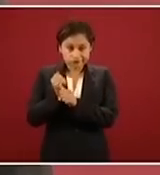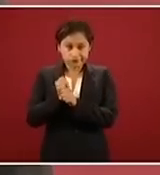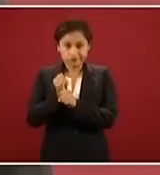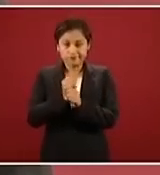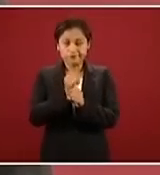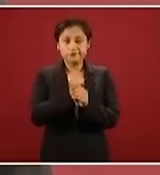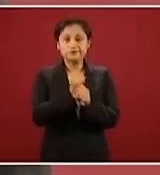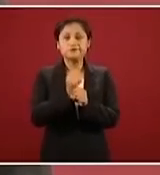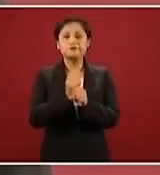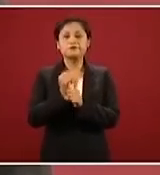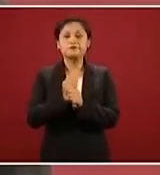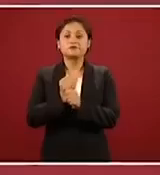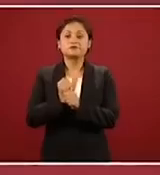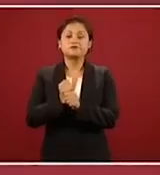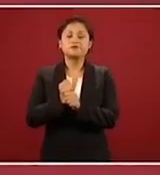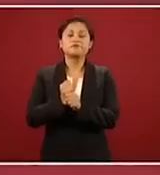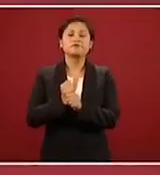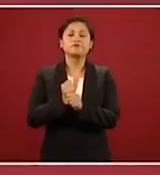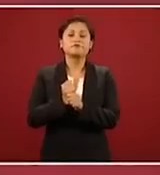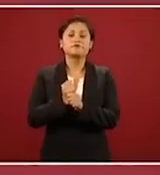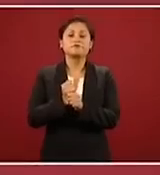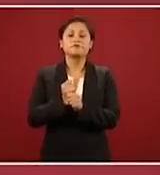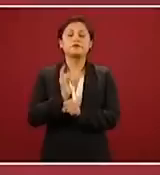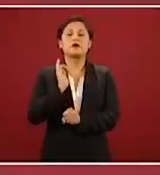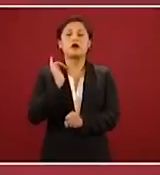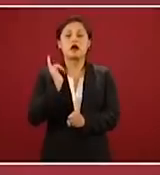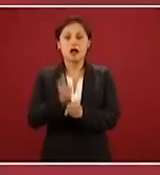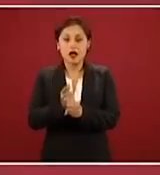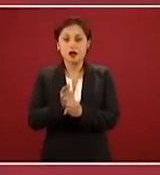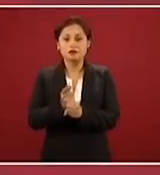a las investigaciones, se pagó de más,